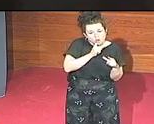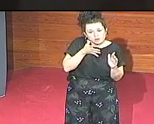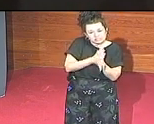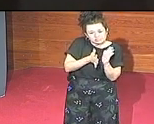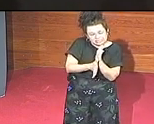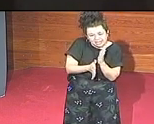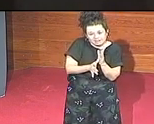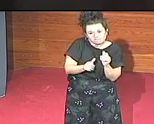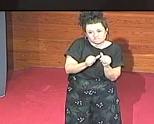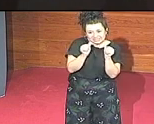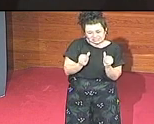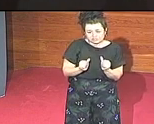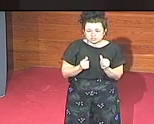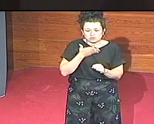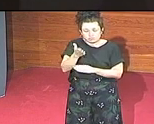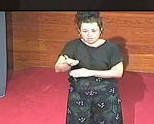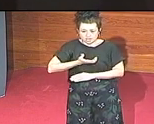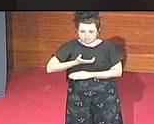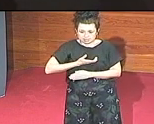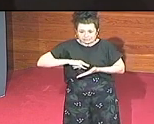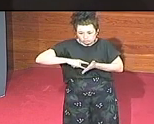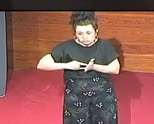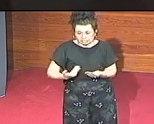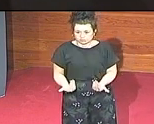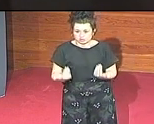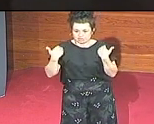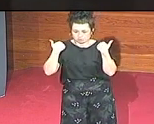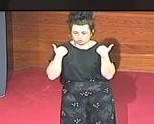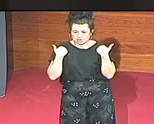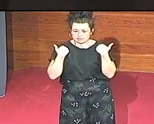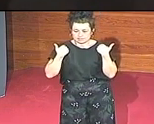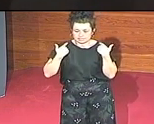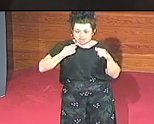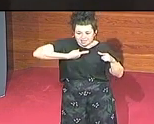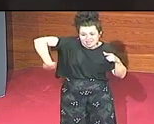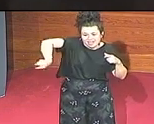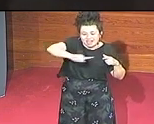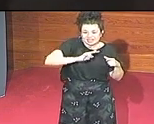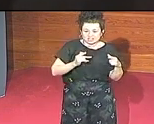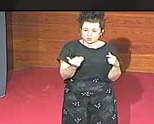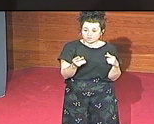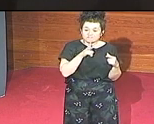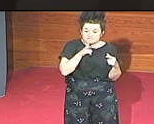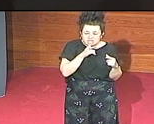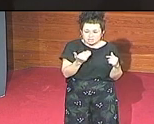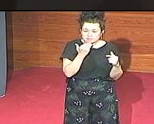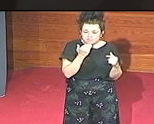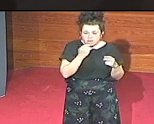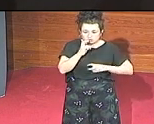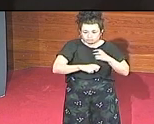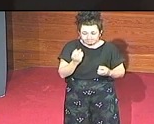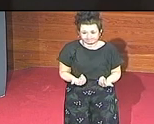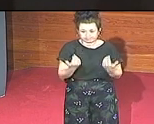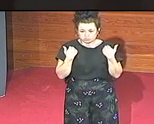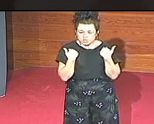estuve con los técnicos encargados de toda la remodelación de los parques como habían cambiado me